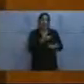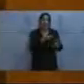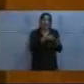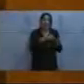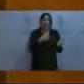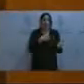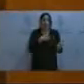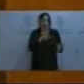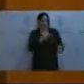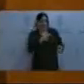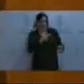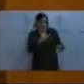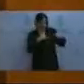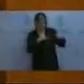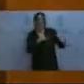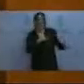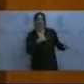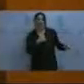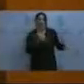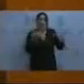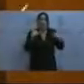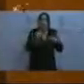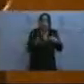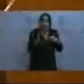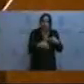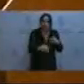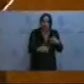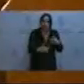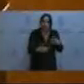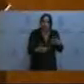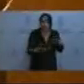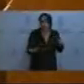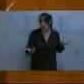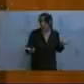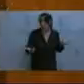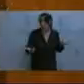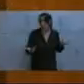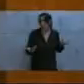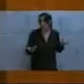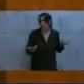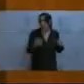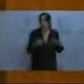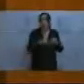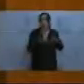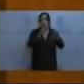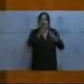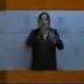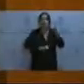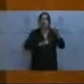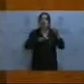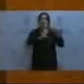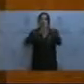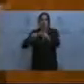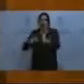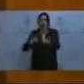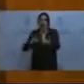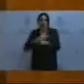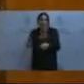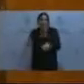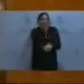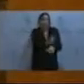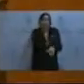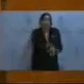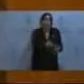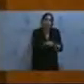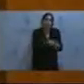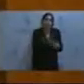¿Cómo que una lástima? Y no hay responsables políticos. Es lo mismo que el ejemplo de los permisos de cacerías. Para un ciudadano sería un delito, para